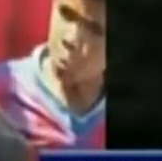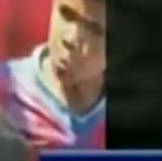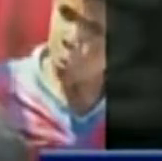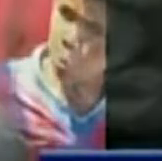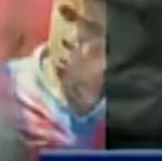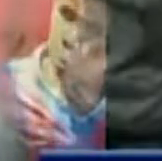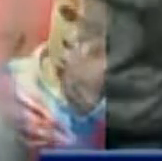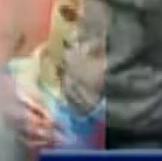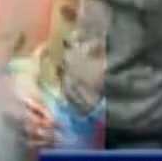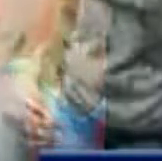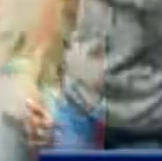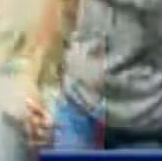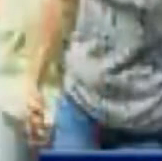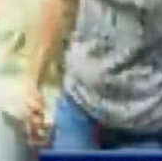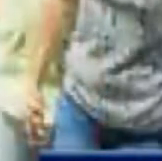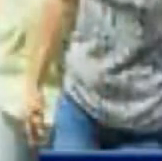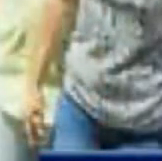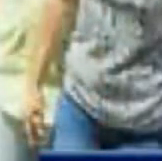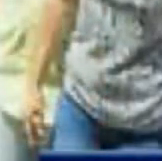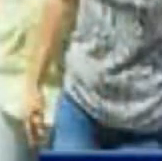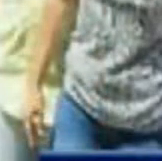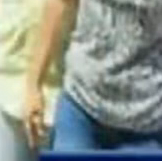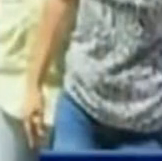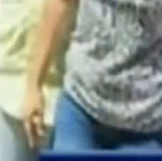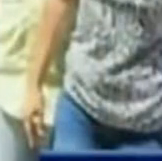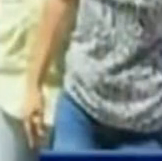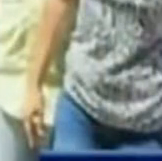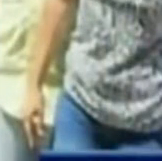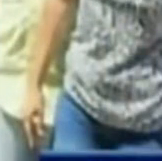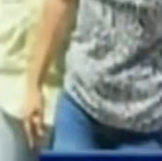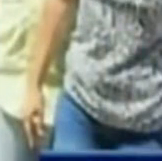movida la culebra el barrio